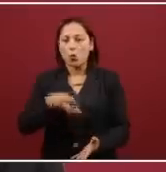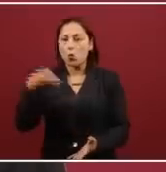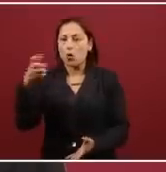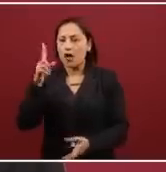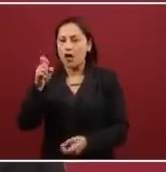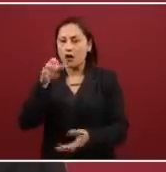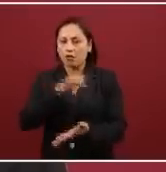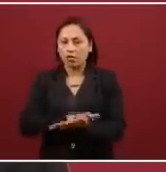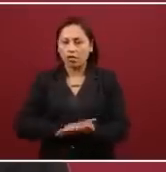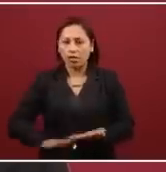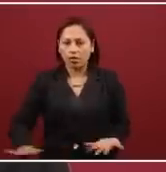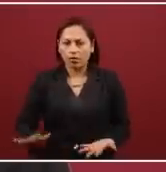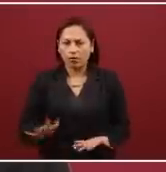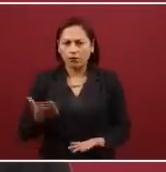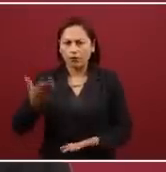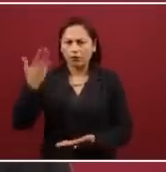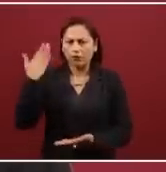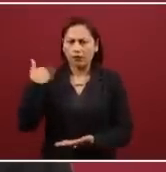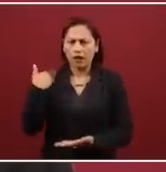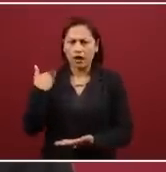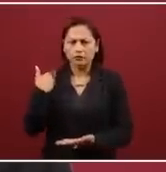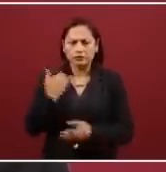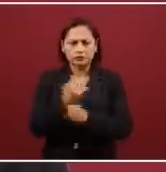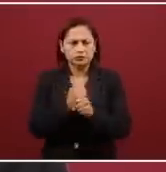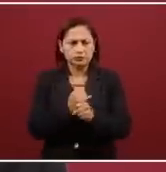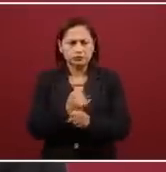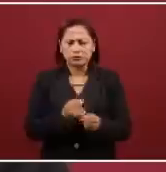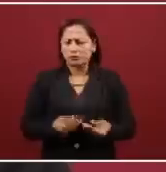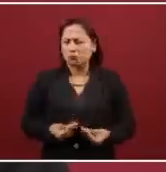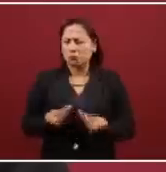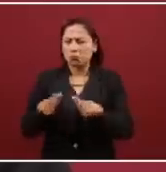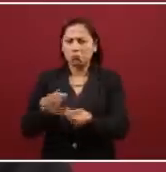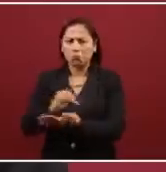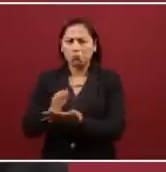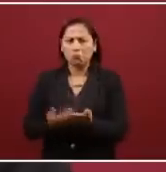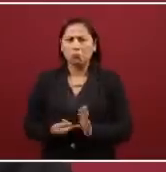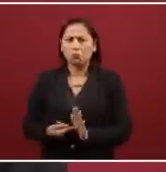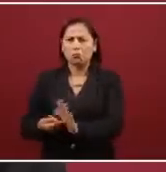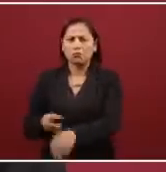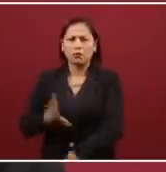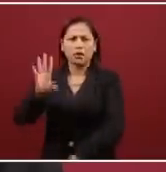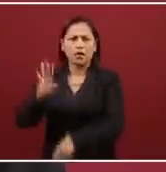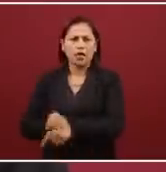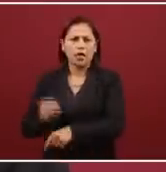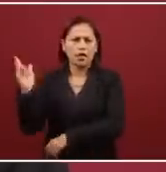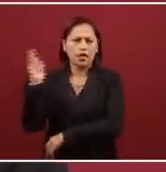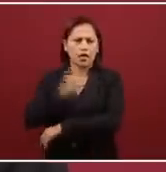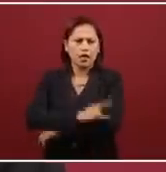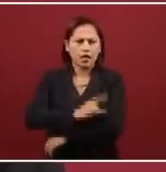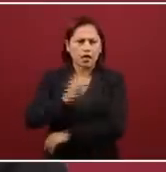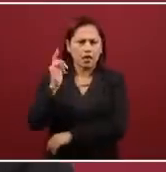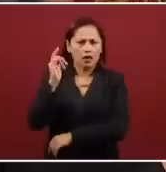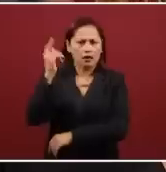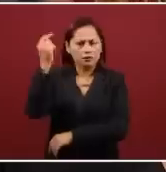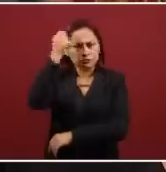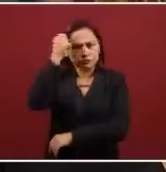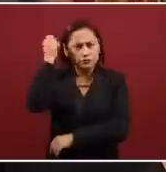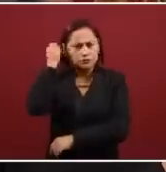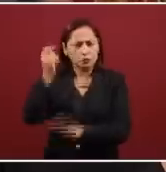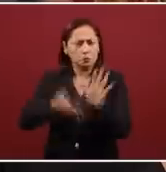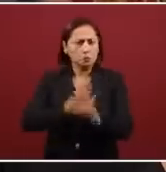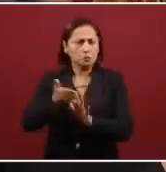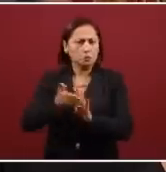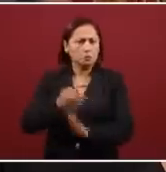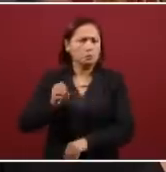y entregaron el estudio de impacto ambiental para construir el aeropuerto en el lago de Texcoco. Pero como se trata de